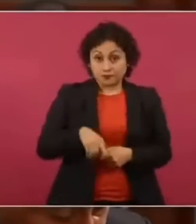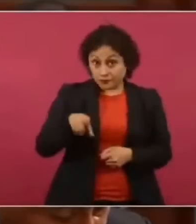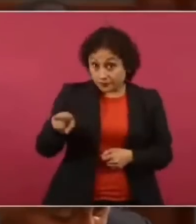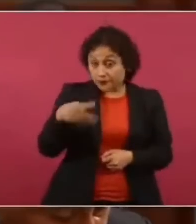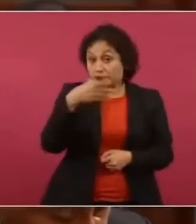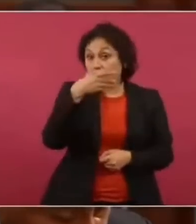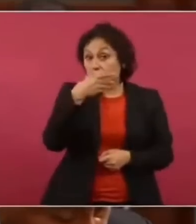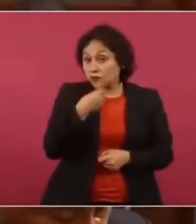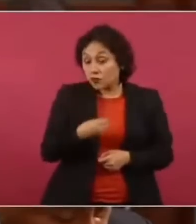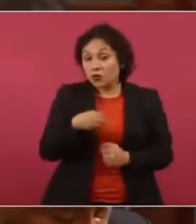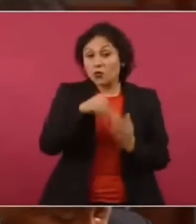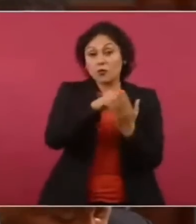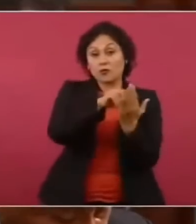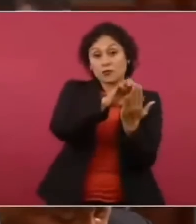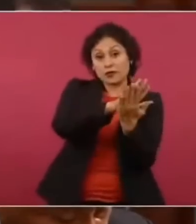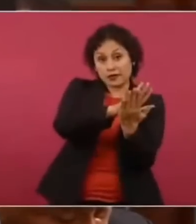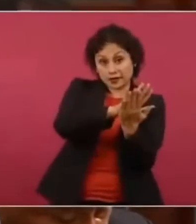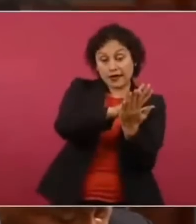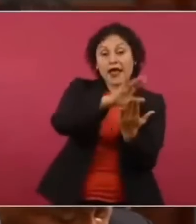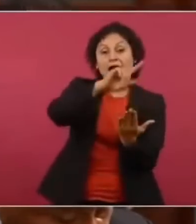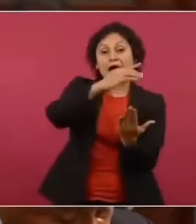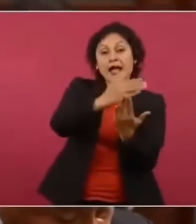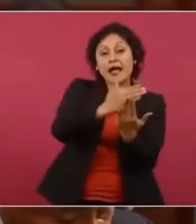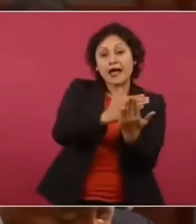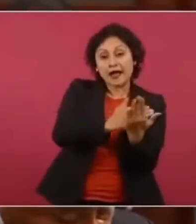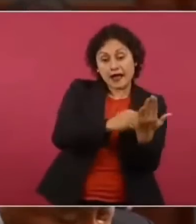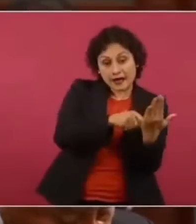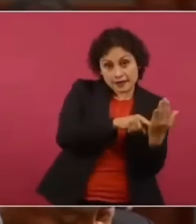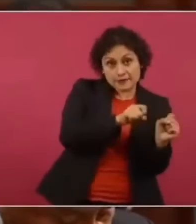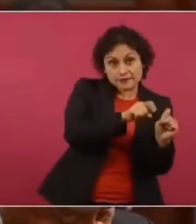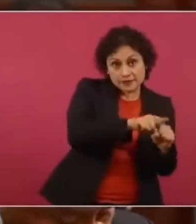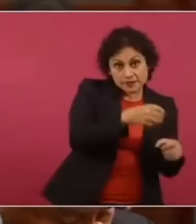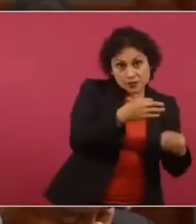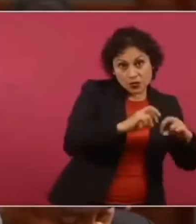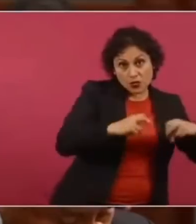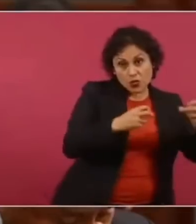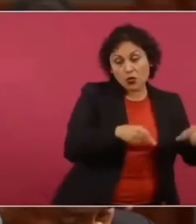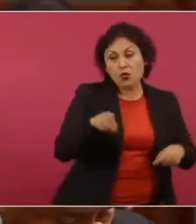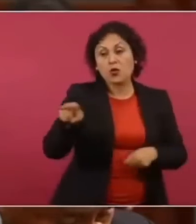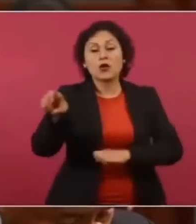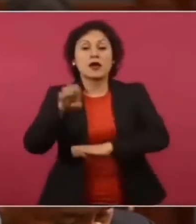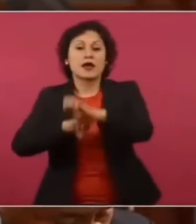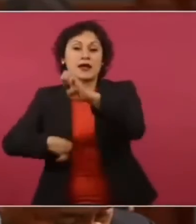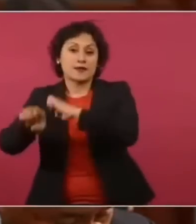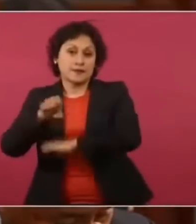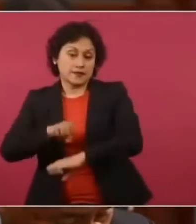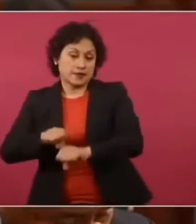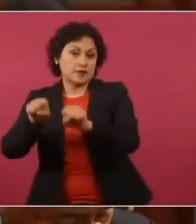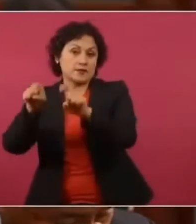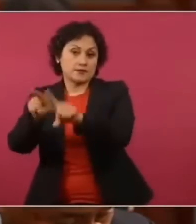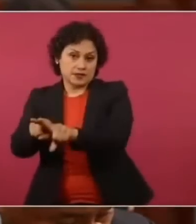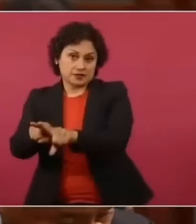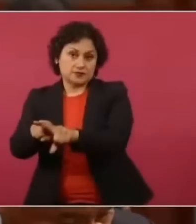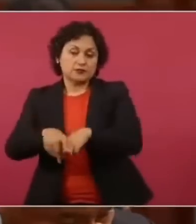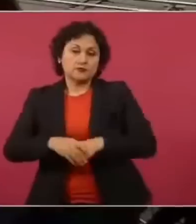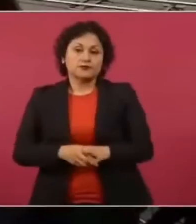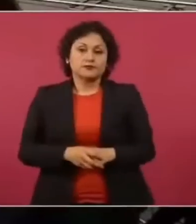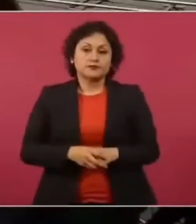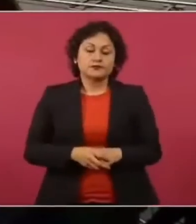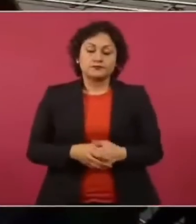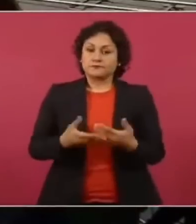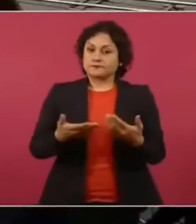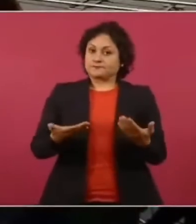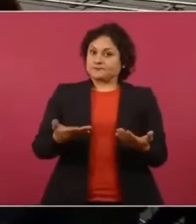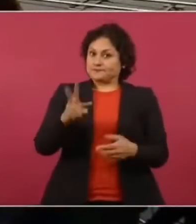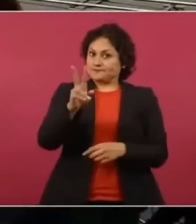precisamente en esta empresa como, decíamos, presidente del Consejo de Administración y al mismo tiempo es secretario de este tribunal. Lo peor